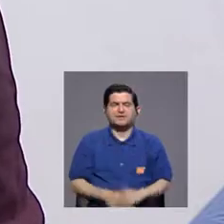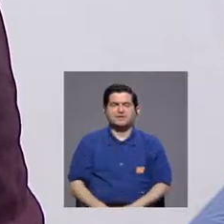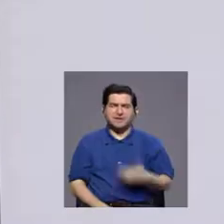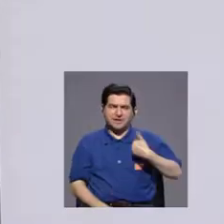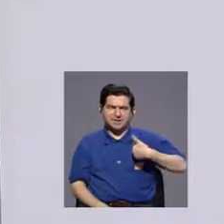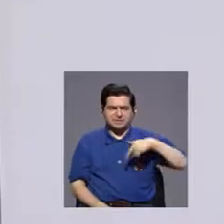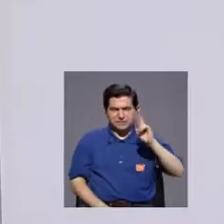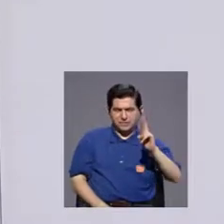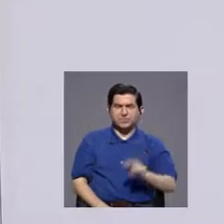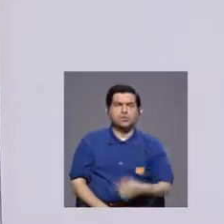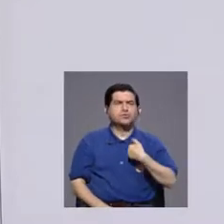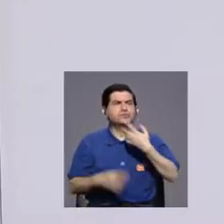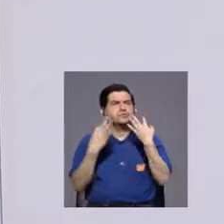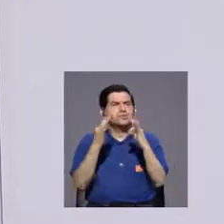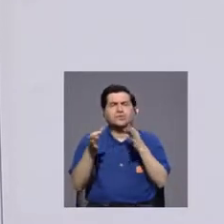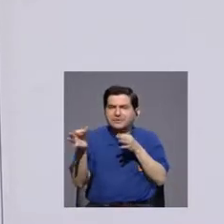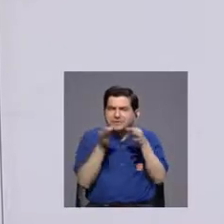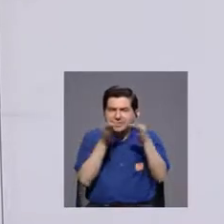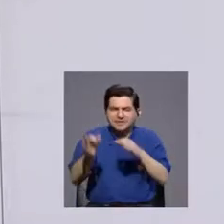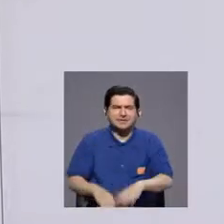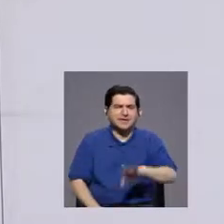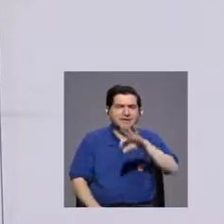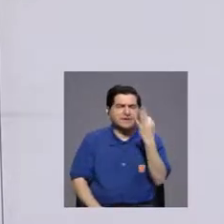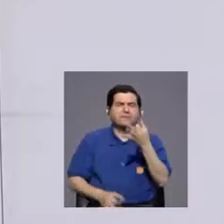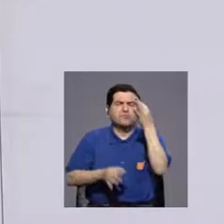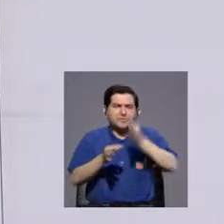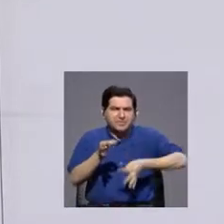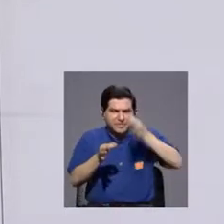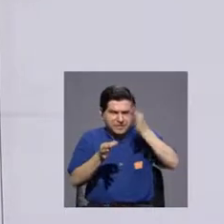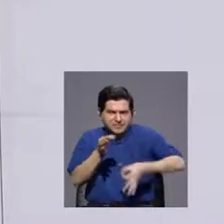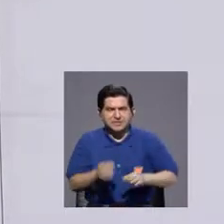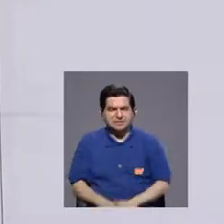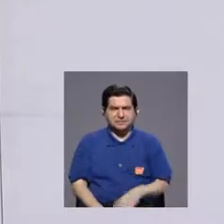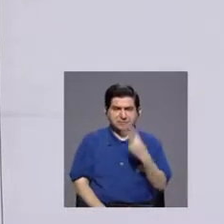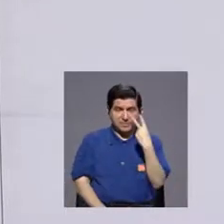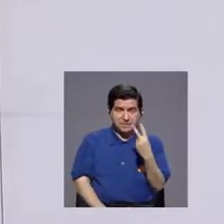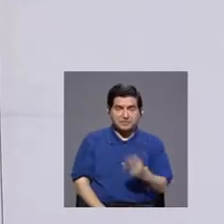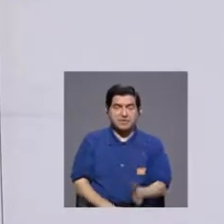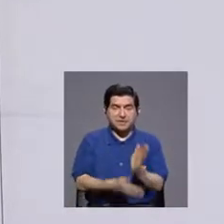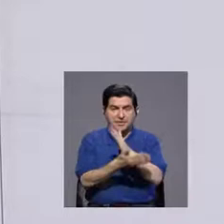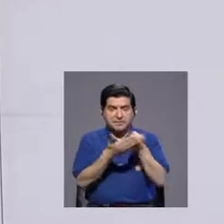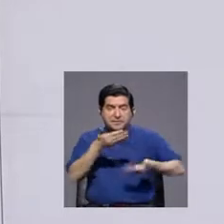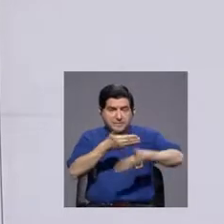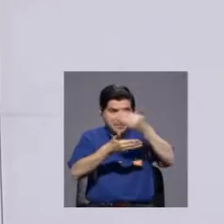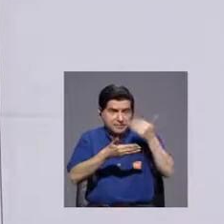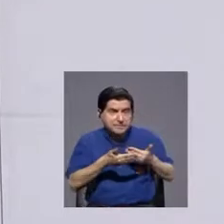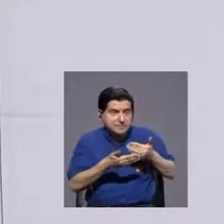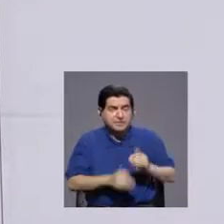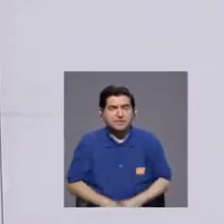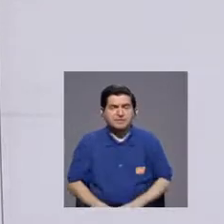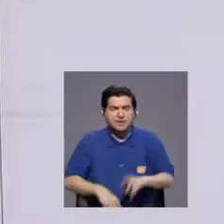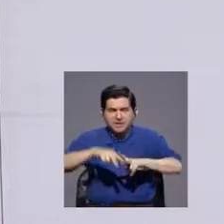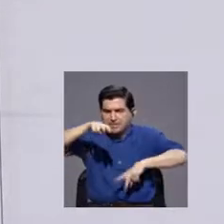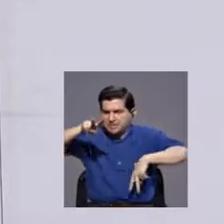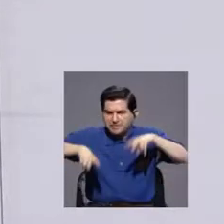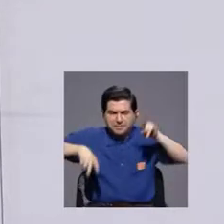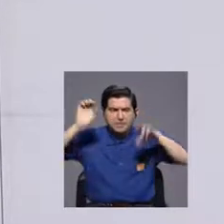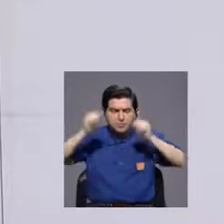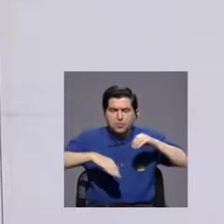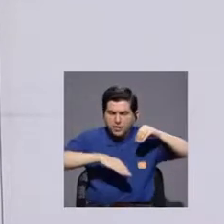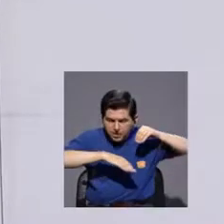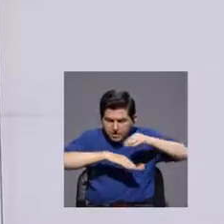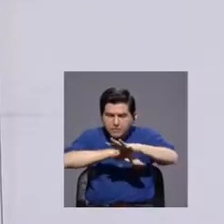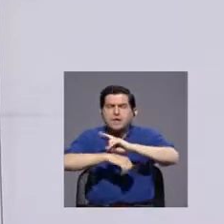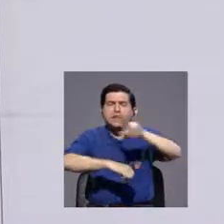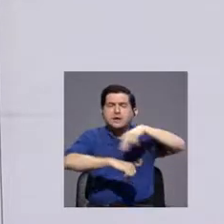anteriores bueno voy a tratar de explicarlo de la manera más sencilla como vimos en segmentos anteriores la variabilidad puede ser inducida